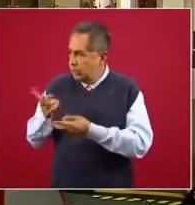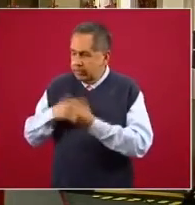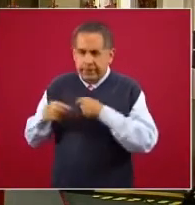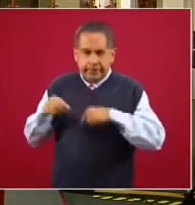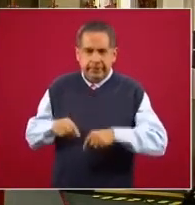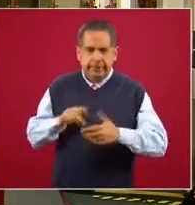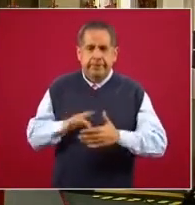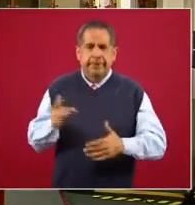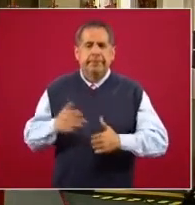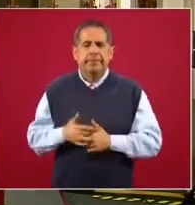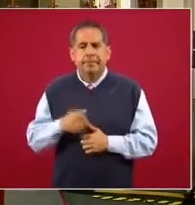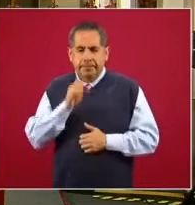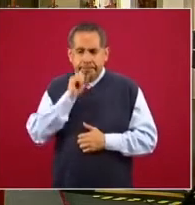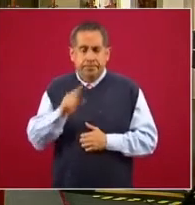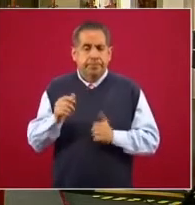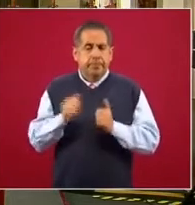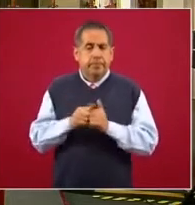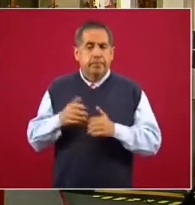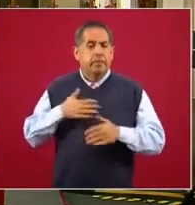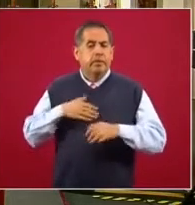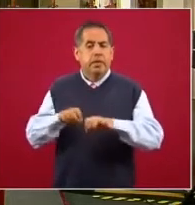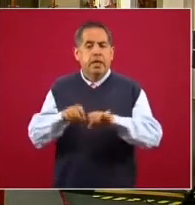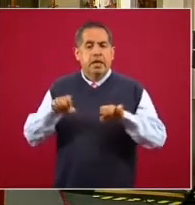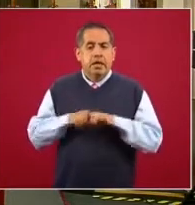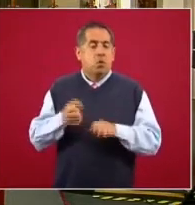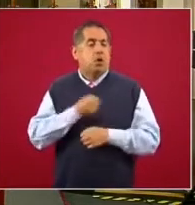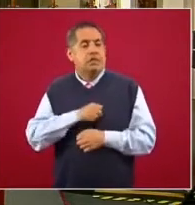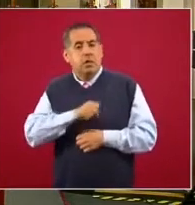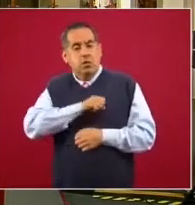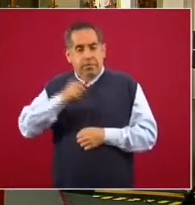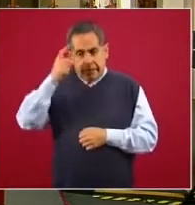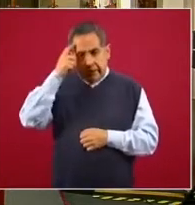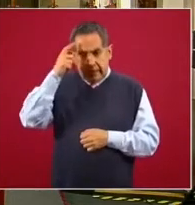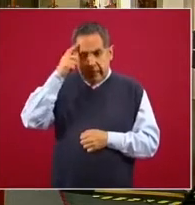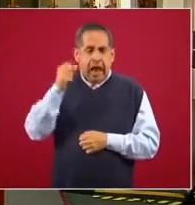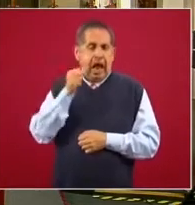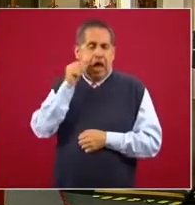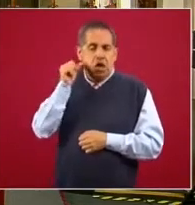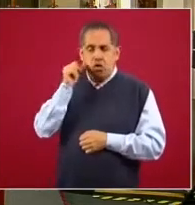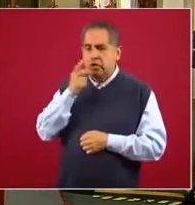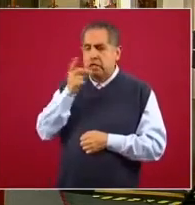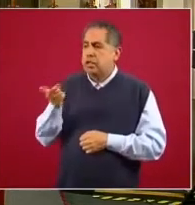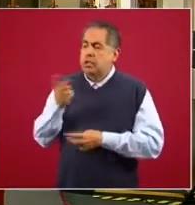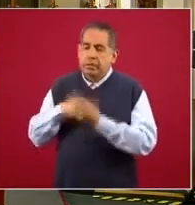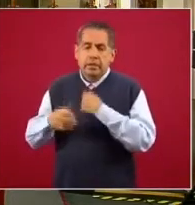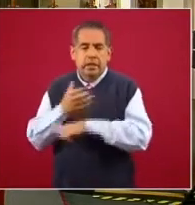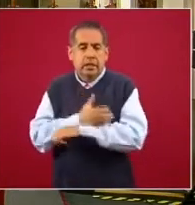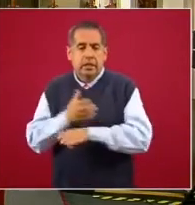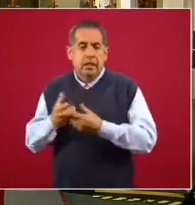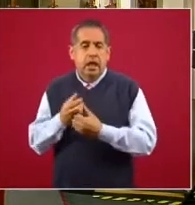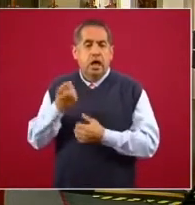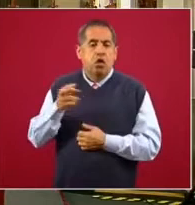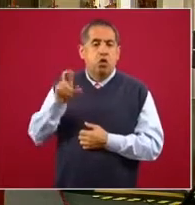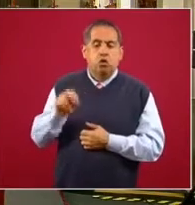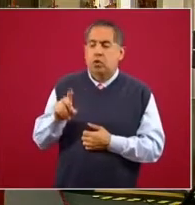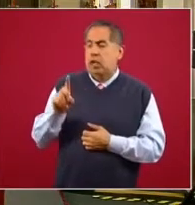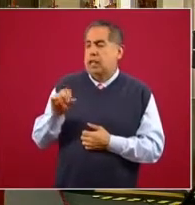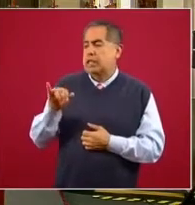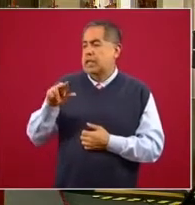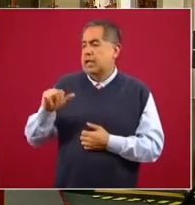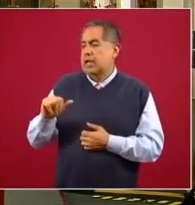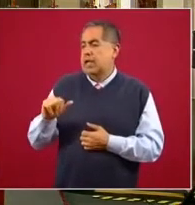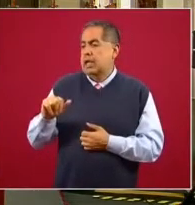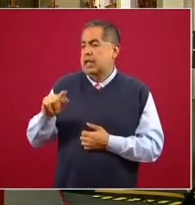bienvenido. Y también nuestro equipo de salud mental, del que hablaba yo ayer, y hoy nos acompaña la doctora Diana